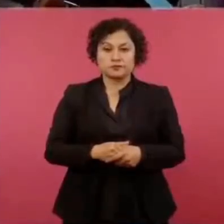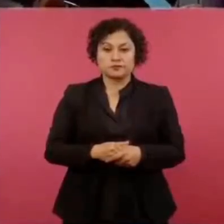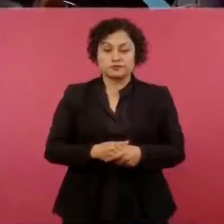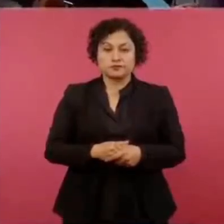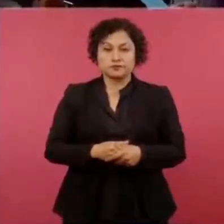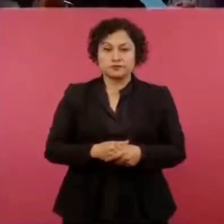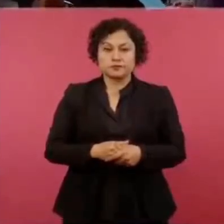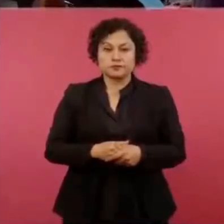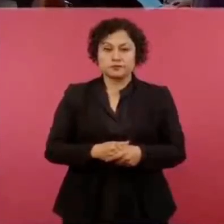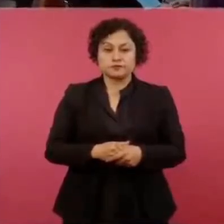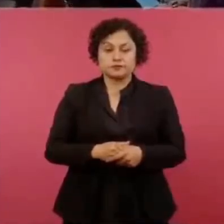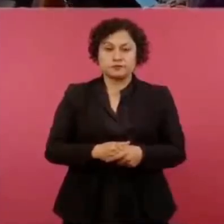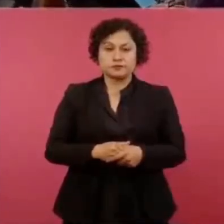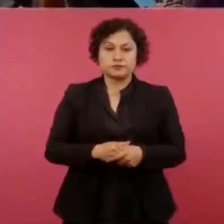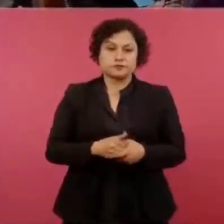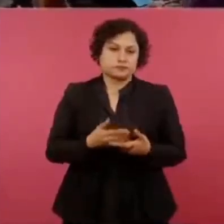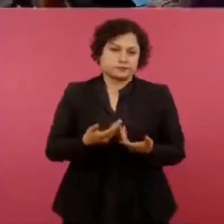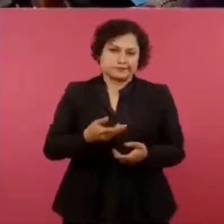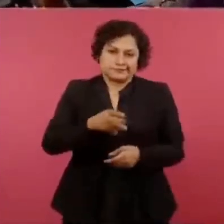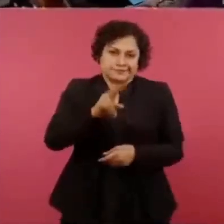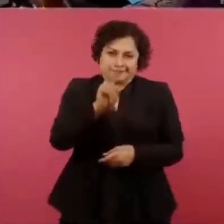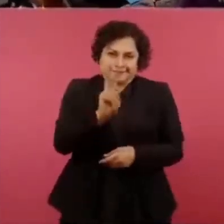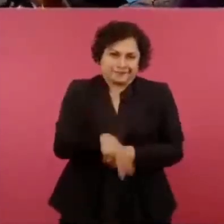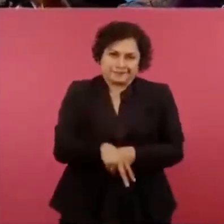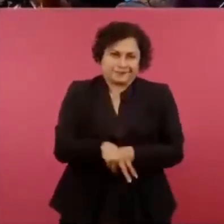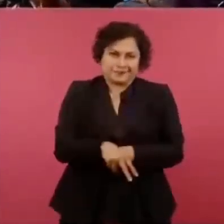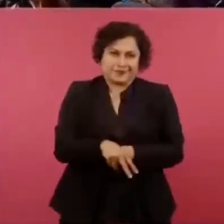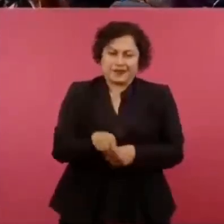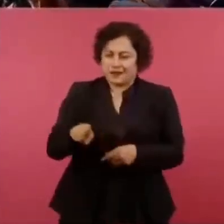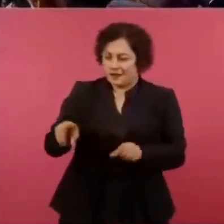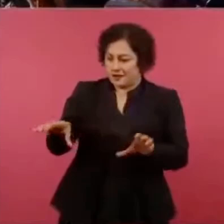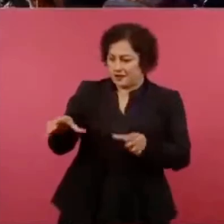a el servicio que prestan al régimen de corrupción.